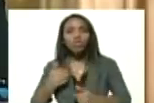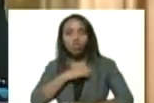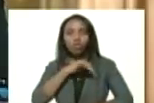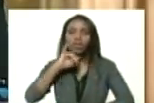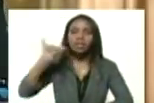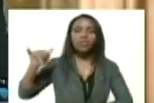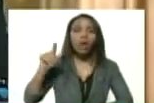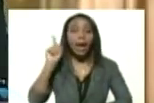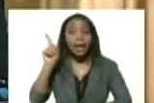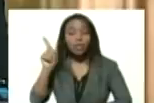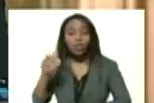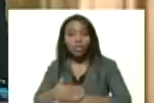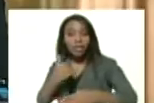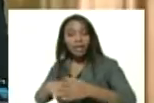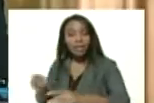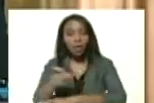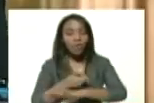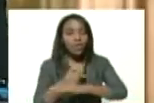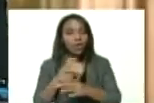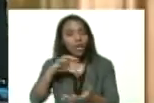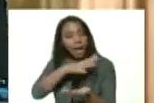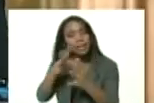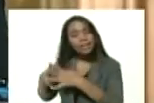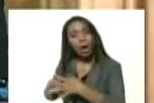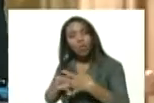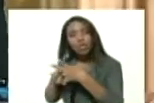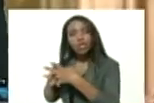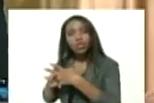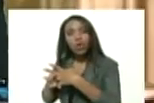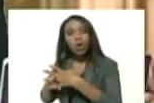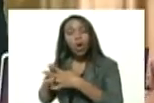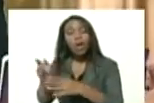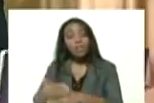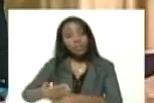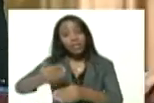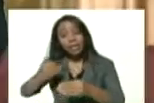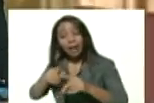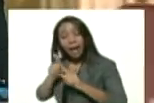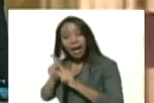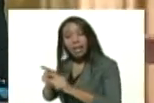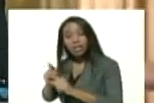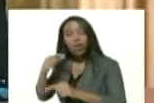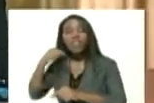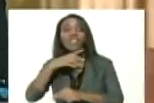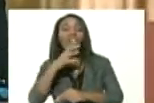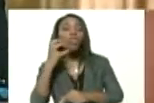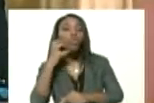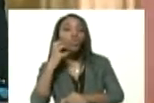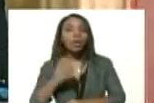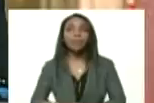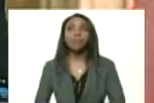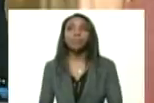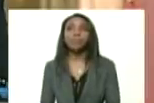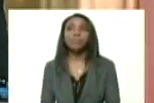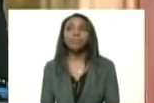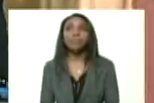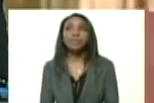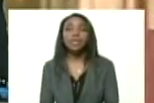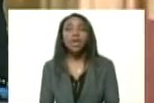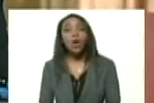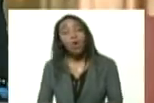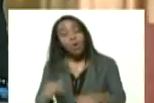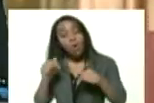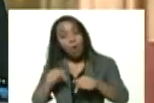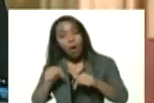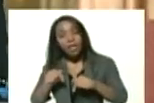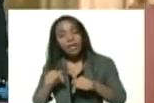detrás de eso gobierno de eeuu detrás de eso iván duque y hoy